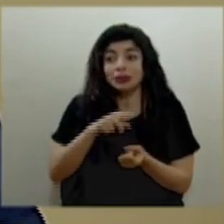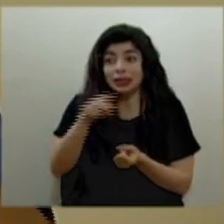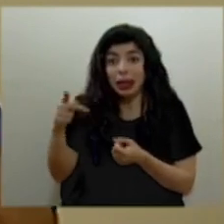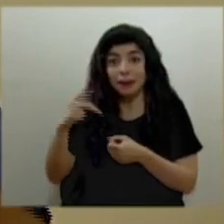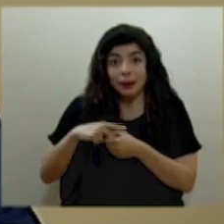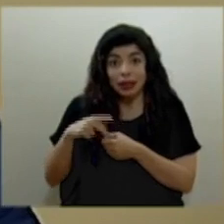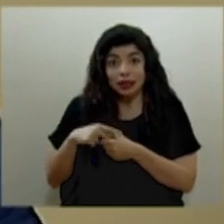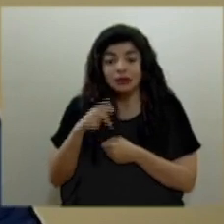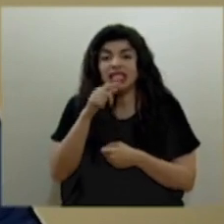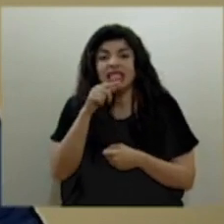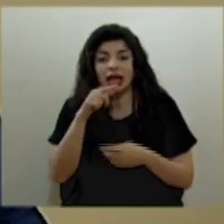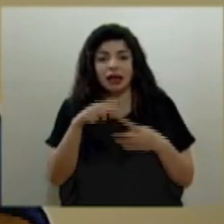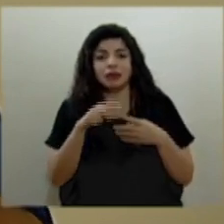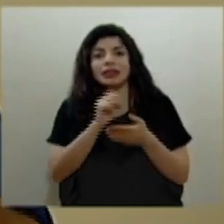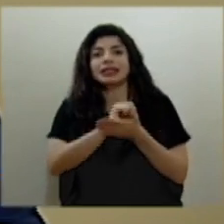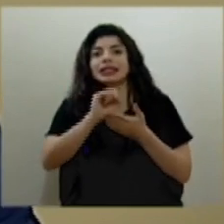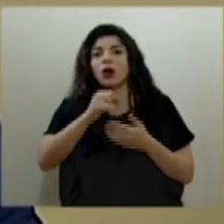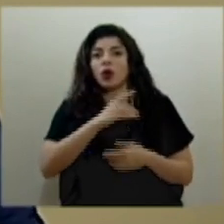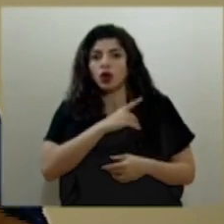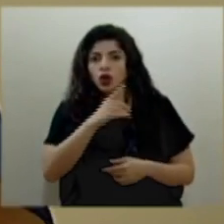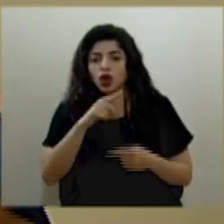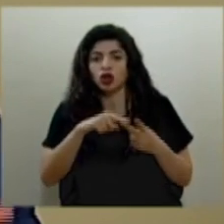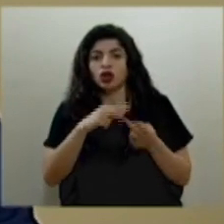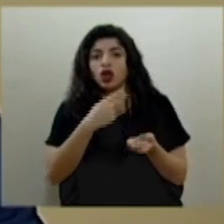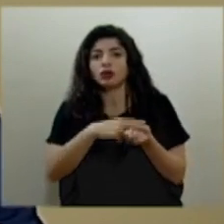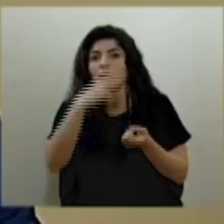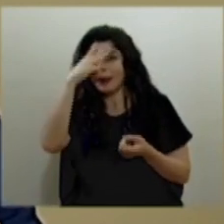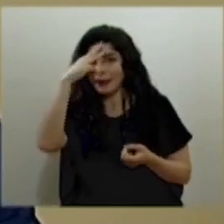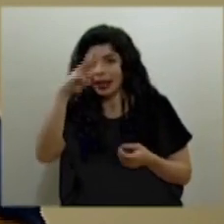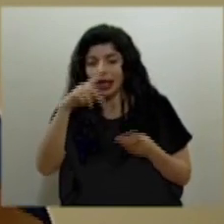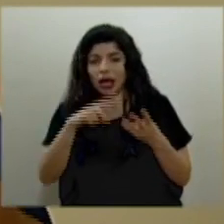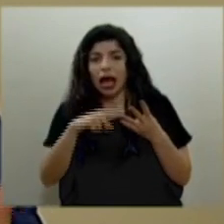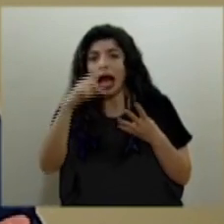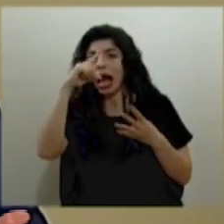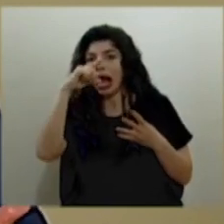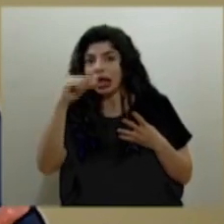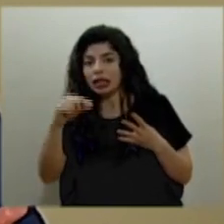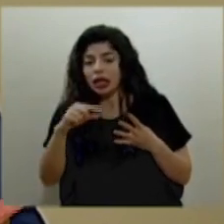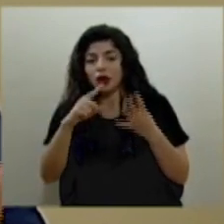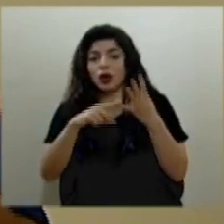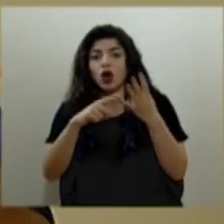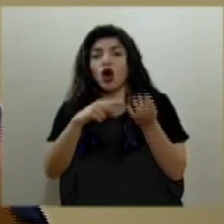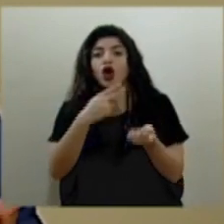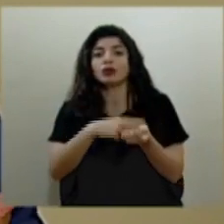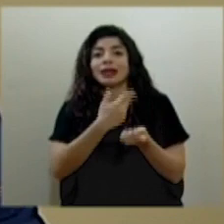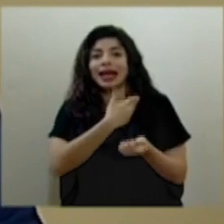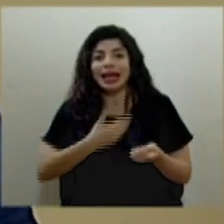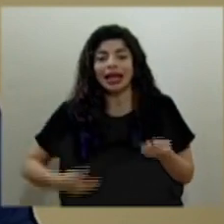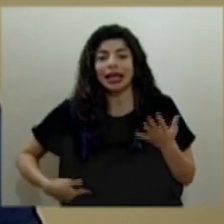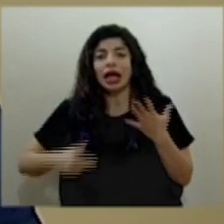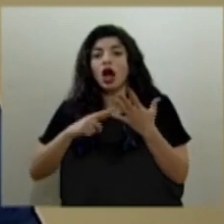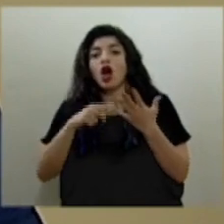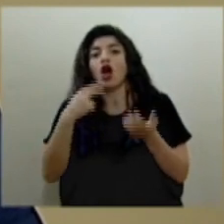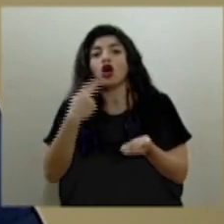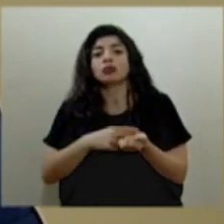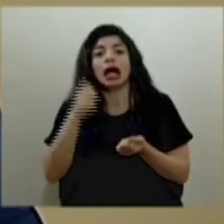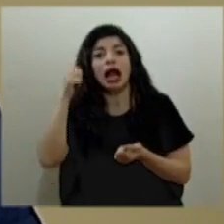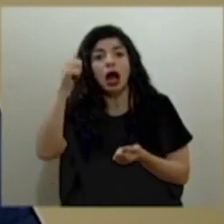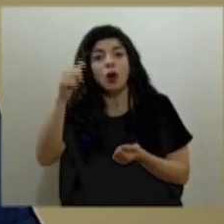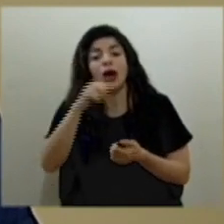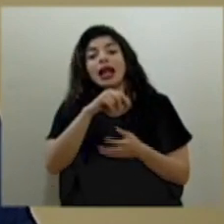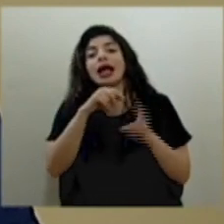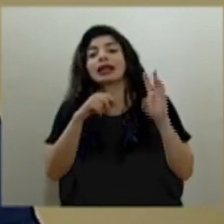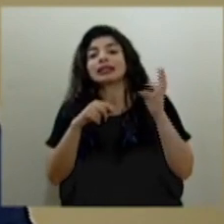son el San Juan de Dios, el Hospital México, el Calderón Guardia, el Hospital de Heredia, el Hospital de Alajuela y el Hospital de